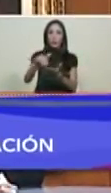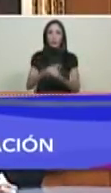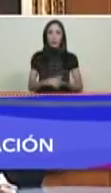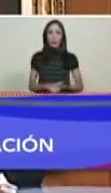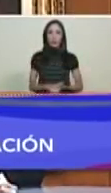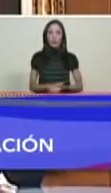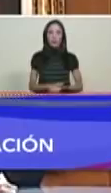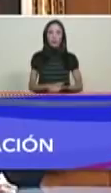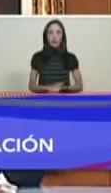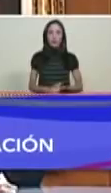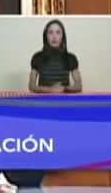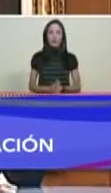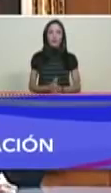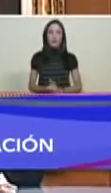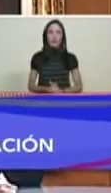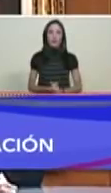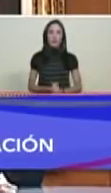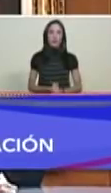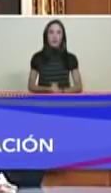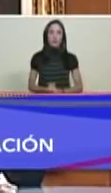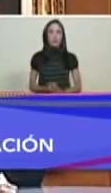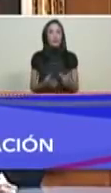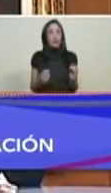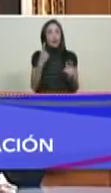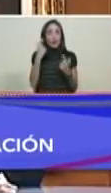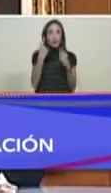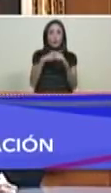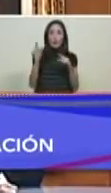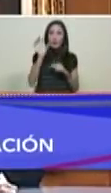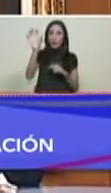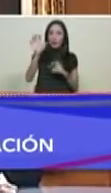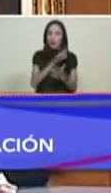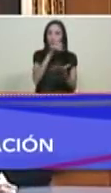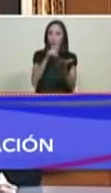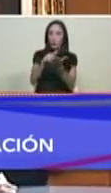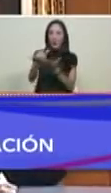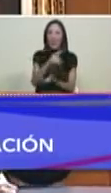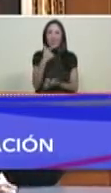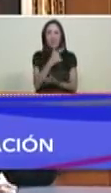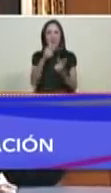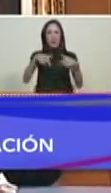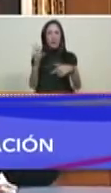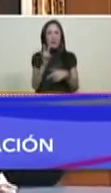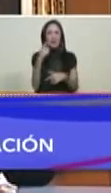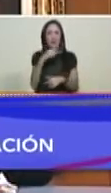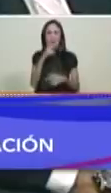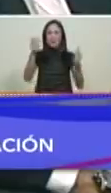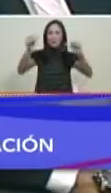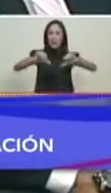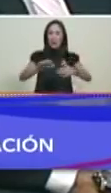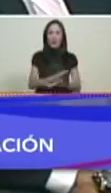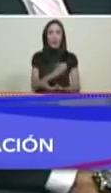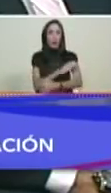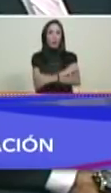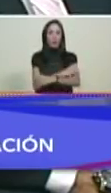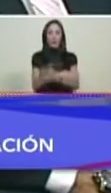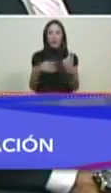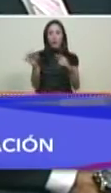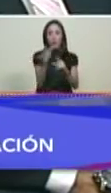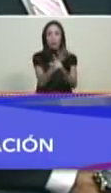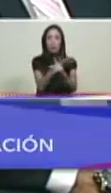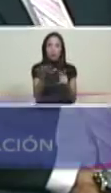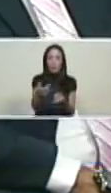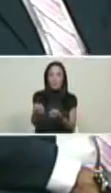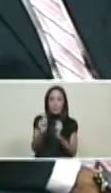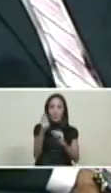porque escucharon no hay que irse del país no esto se lo llevó quien lo trajo y la oposición vete del país vete del país y los